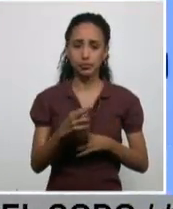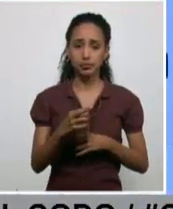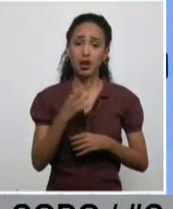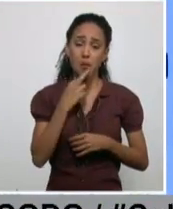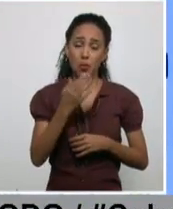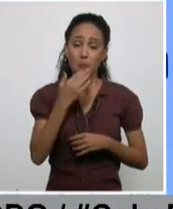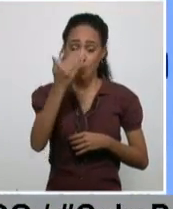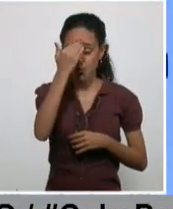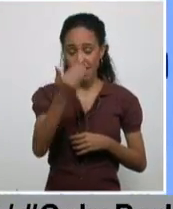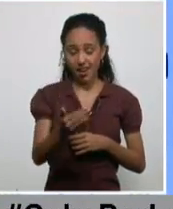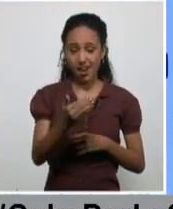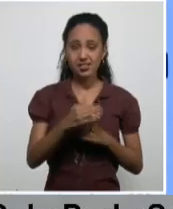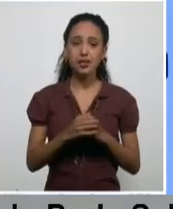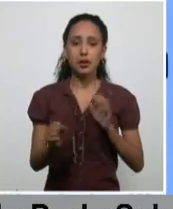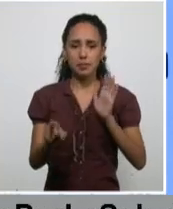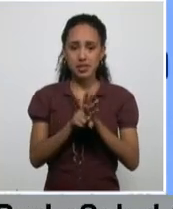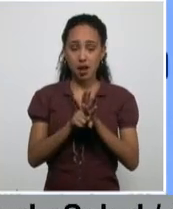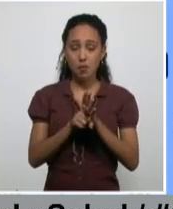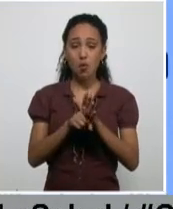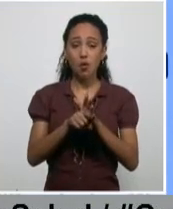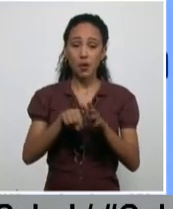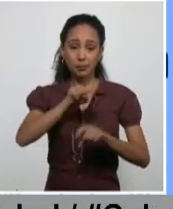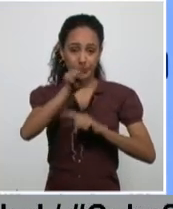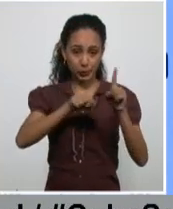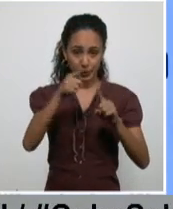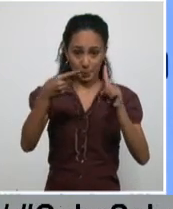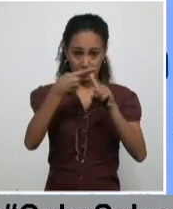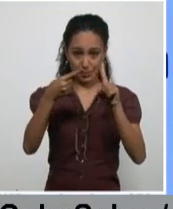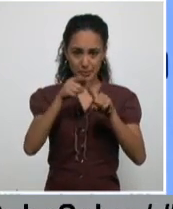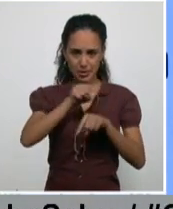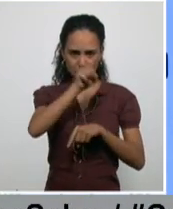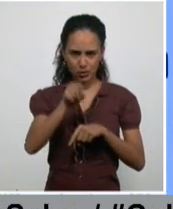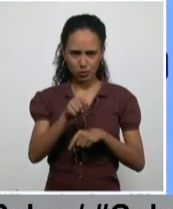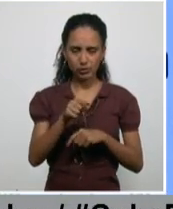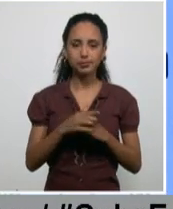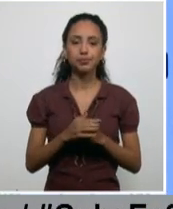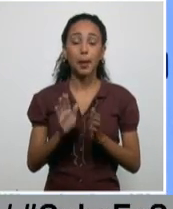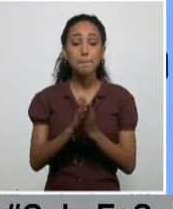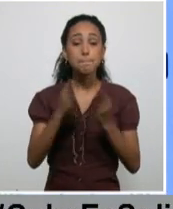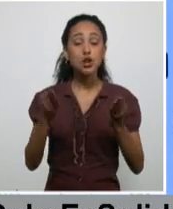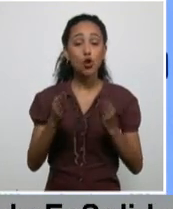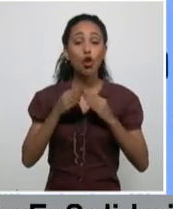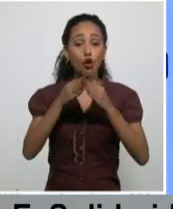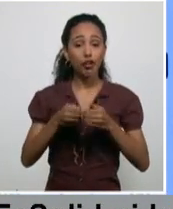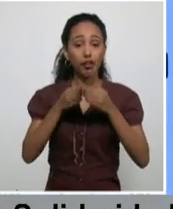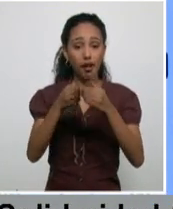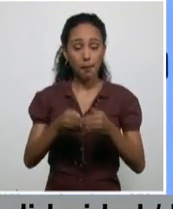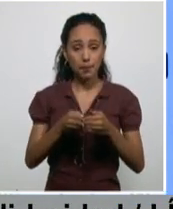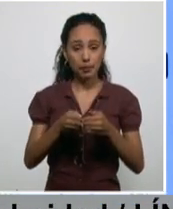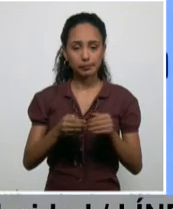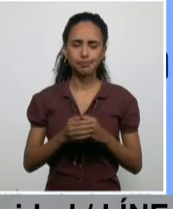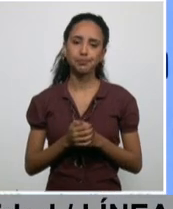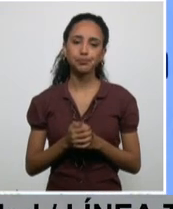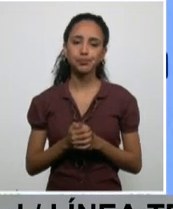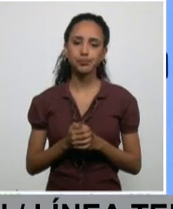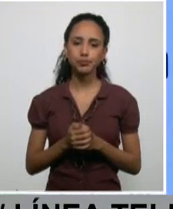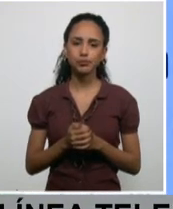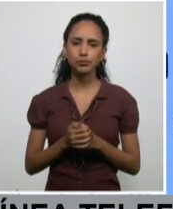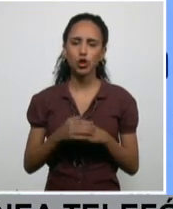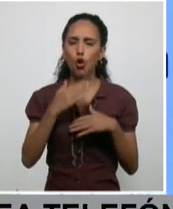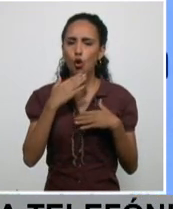entonces la ronda de preguntas. La primera pregunta nos la envía el periódico Granma y dice lo siguiente: ¿cuál es el protocolo